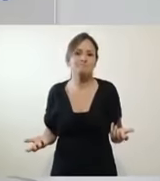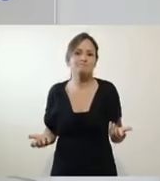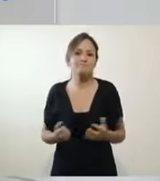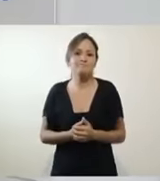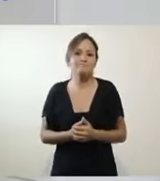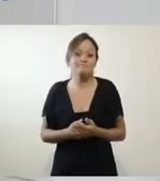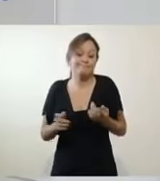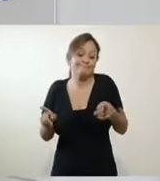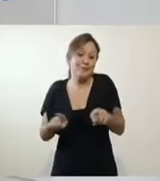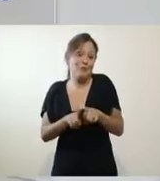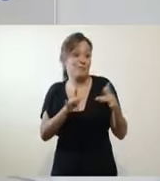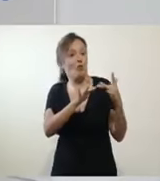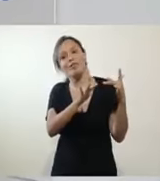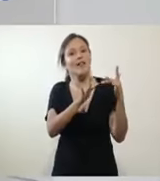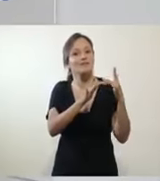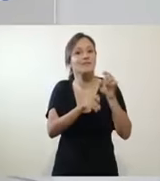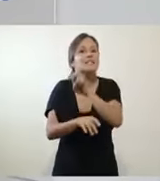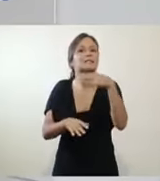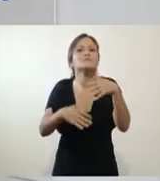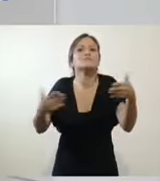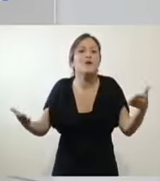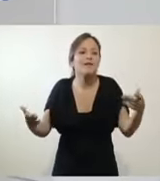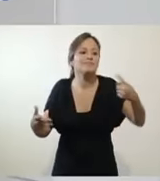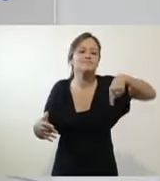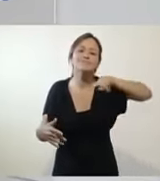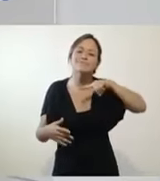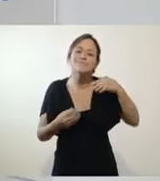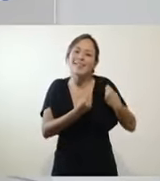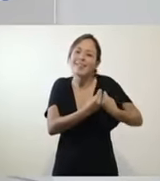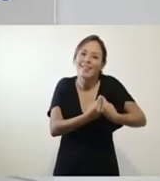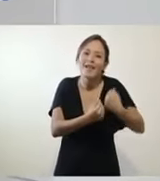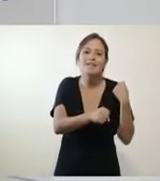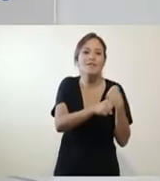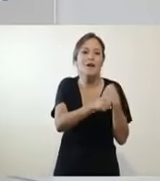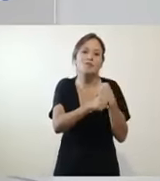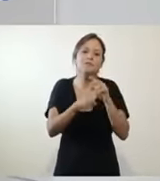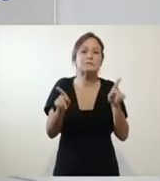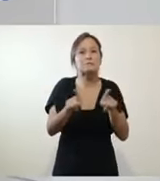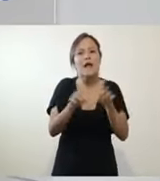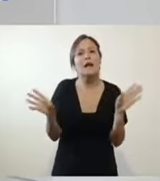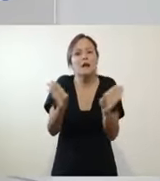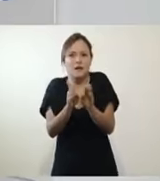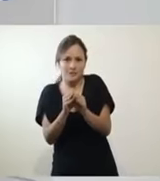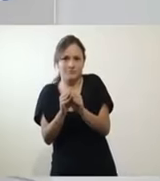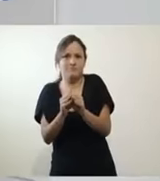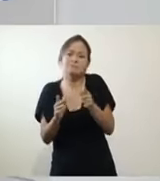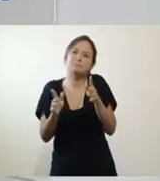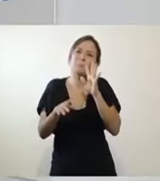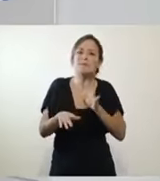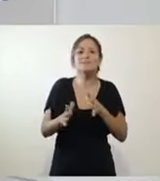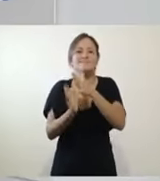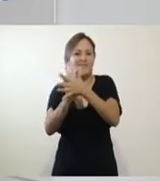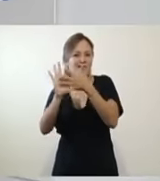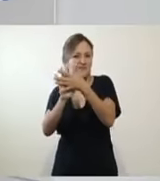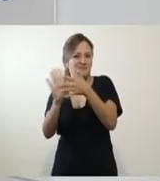como consecuencia de esa relación, hemos ido trabajando en un prontuario, una especie de lenguaje de signos, de iconos.